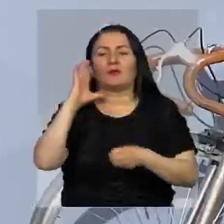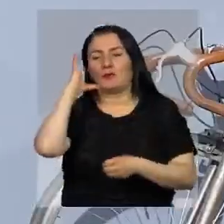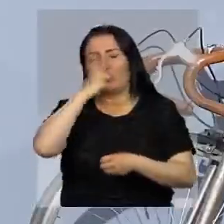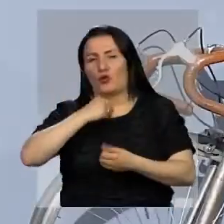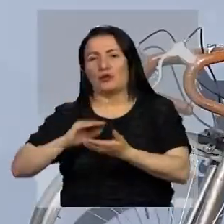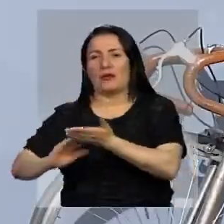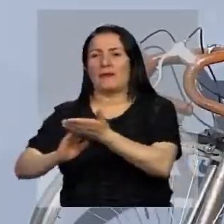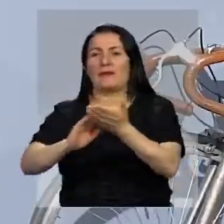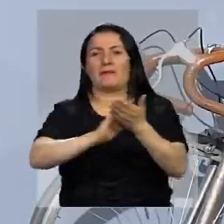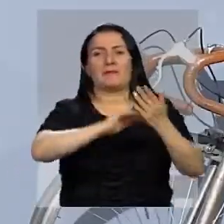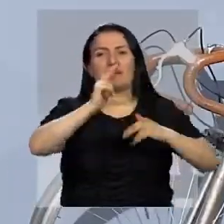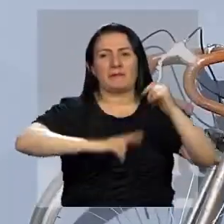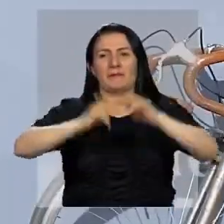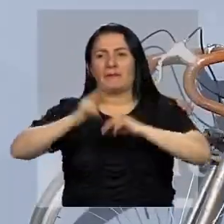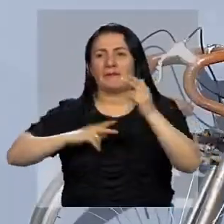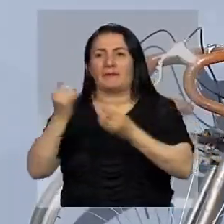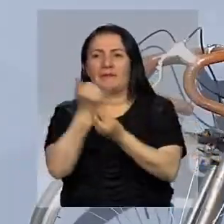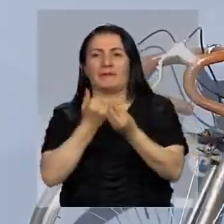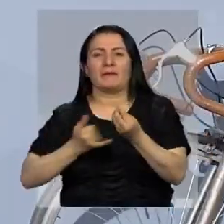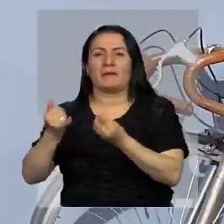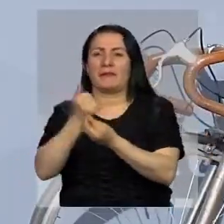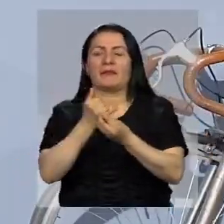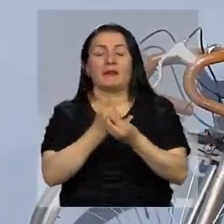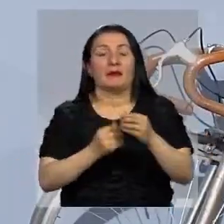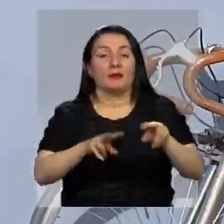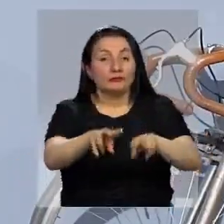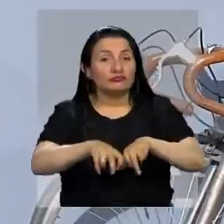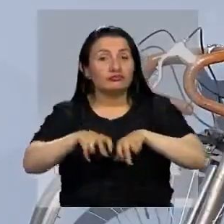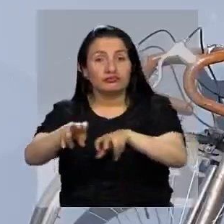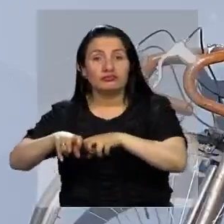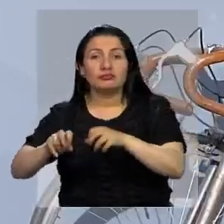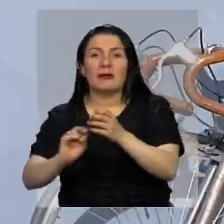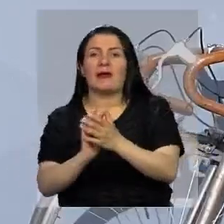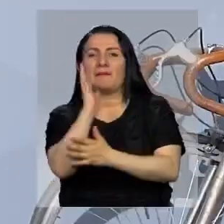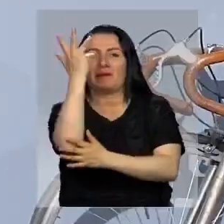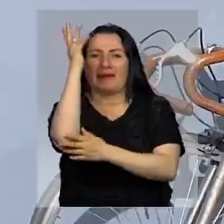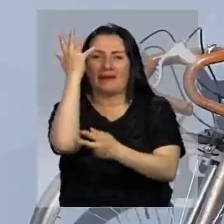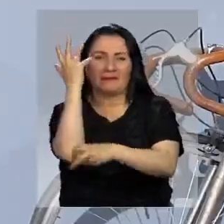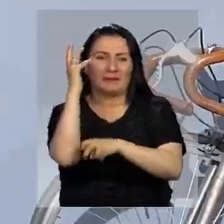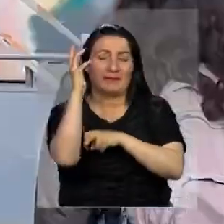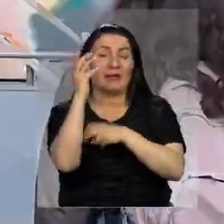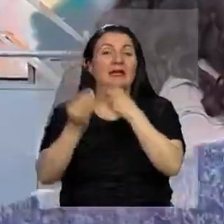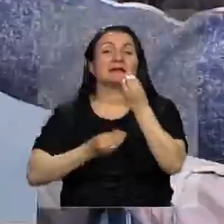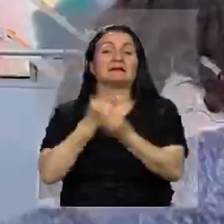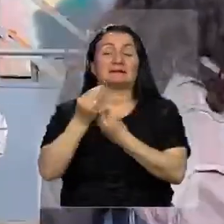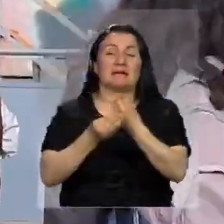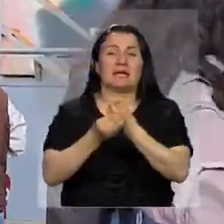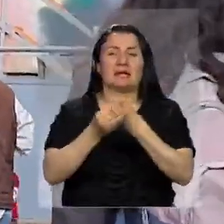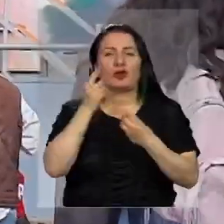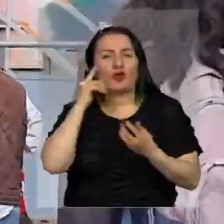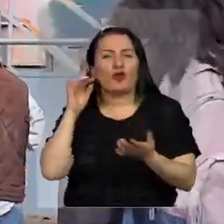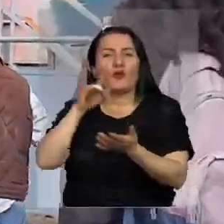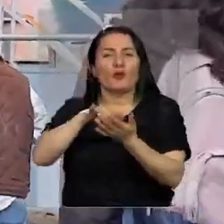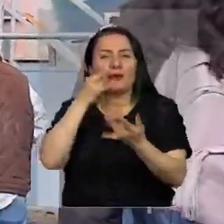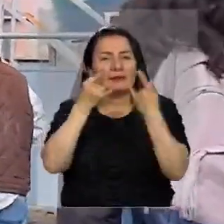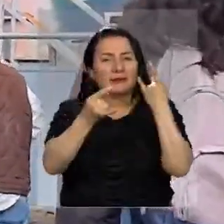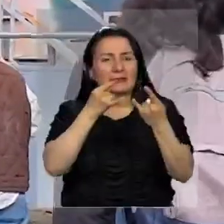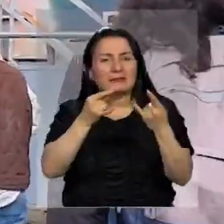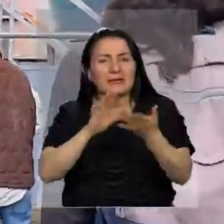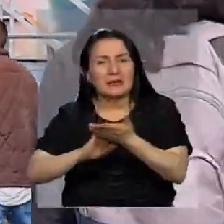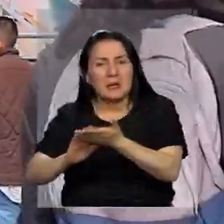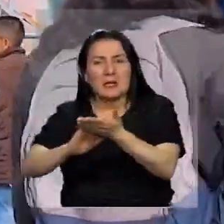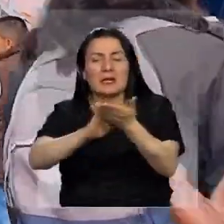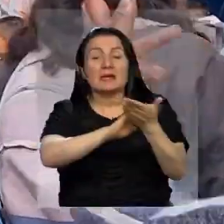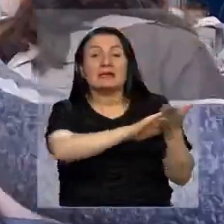hemos pintado, hemos sembrado plantas con el jardín botánico, y lo más interesante es que medimos al principio la intervención y después de